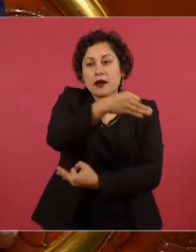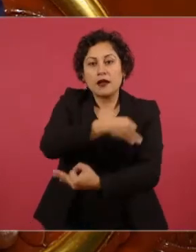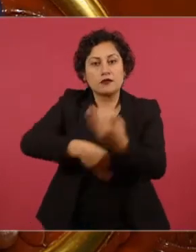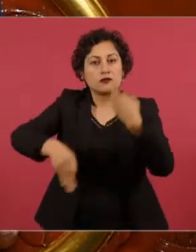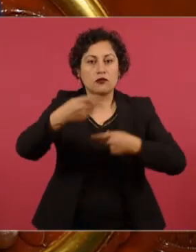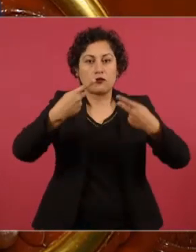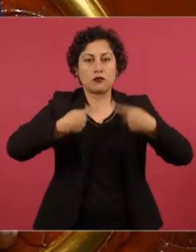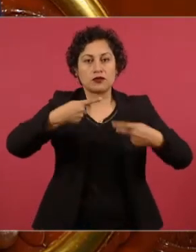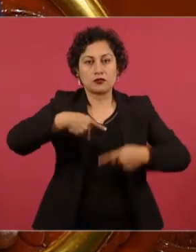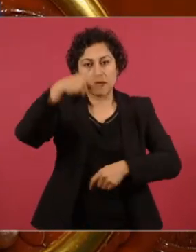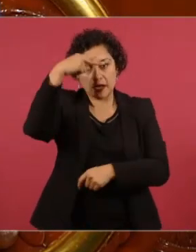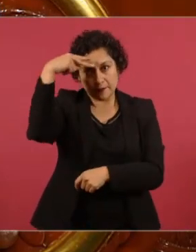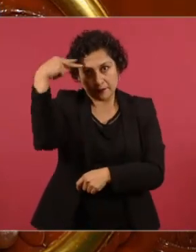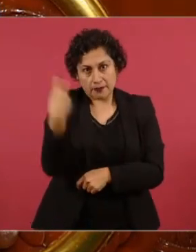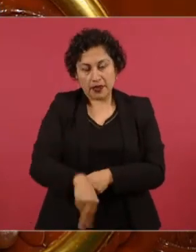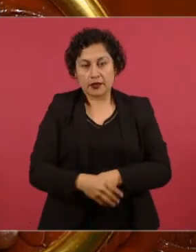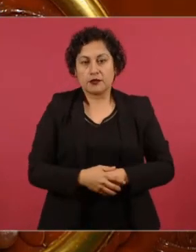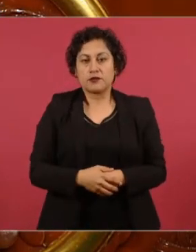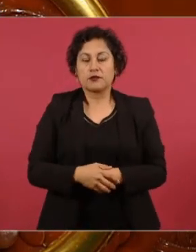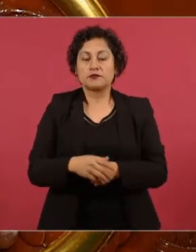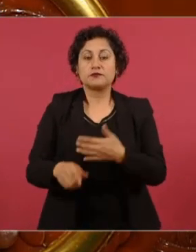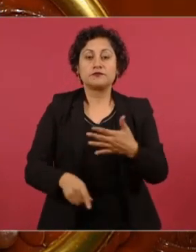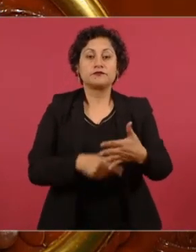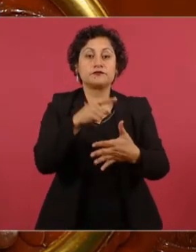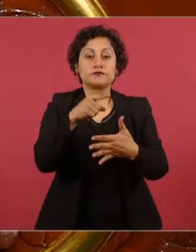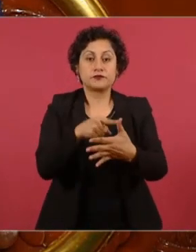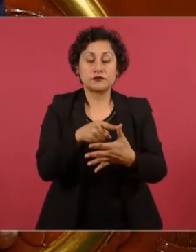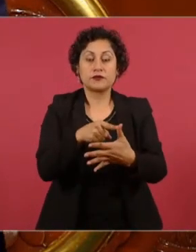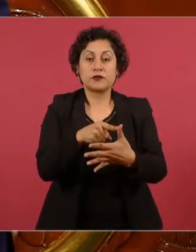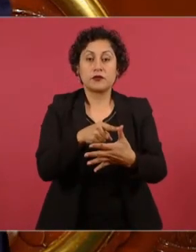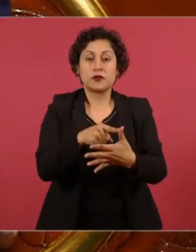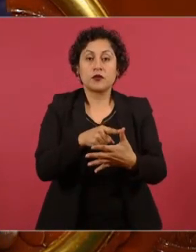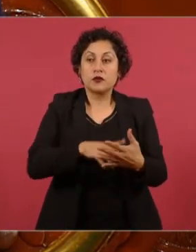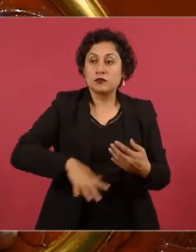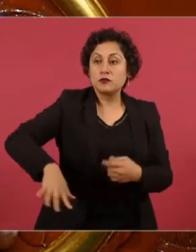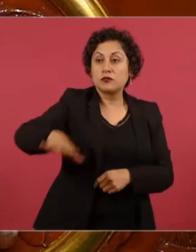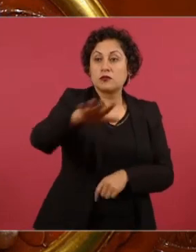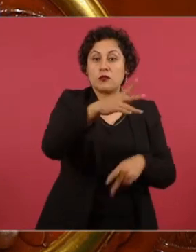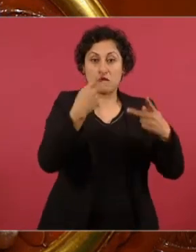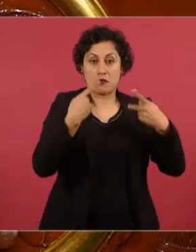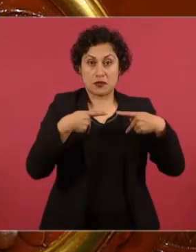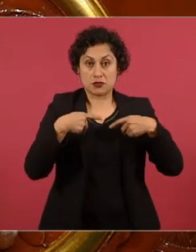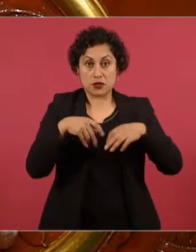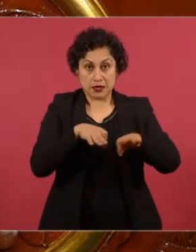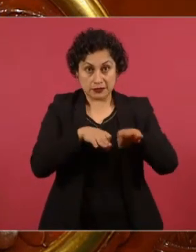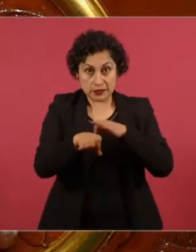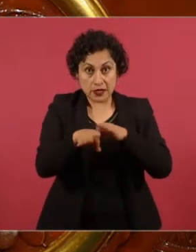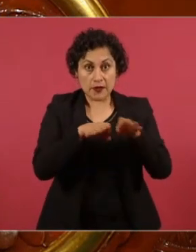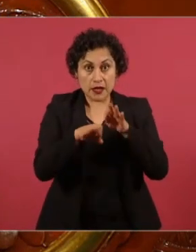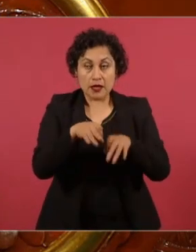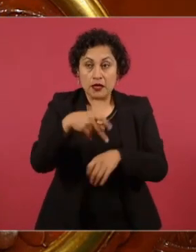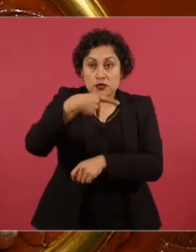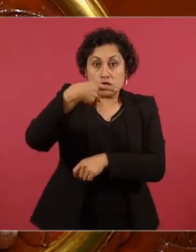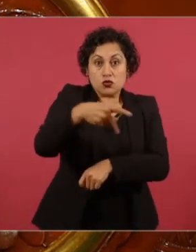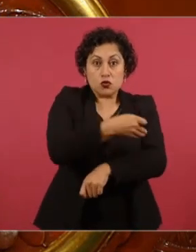Cinco, que los trabajadores y sus familias puedan ser dueños de sus